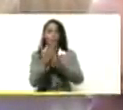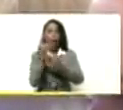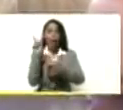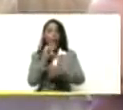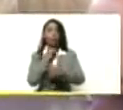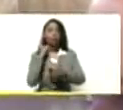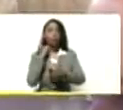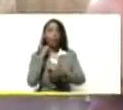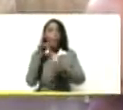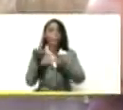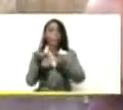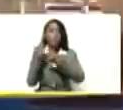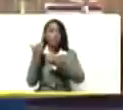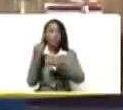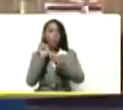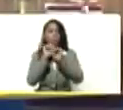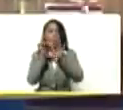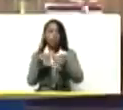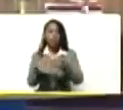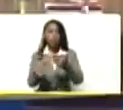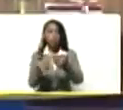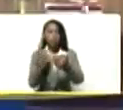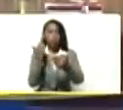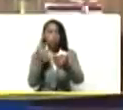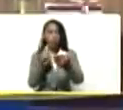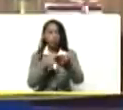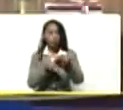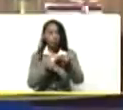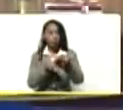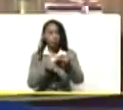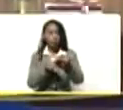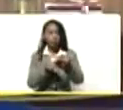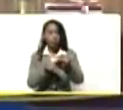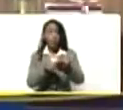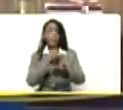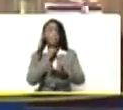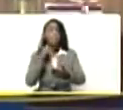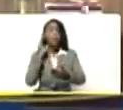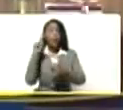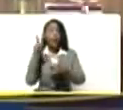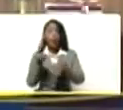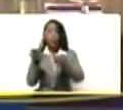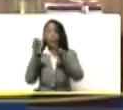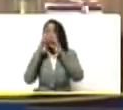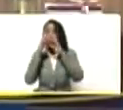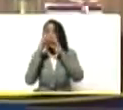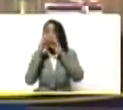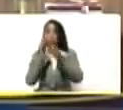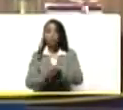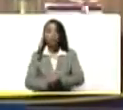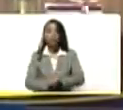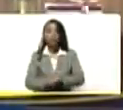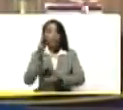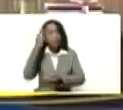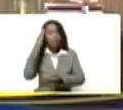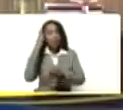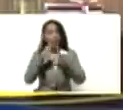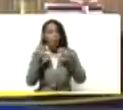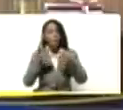numa mandarme sus bendiciones padre no es mi confesor sabe todo mi